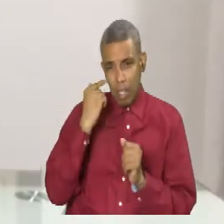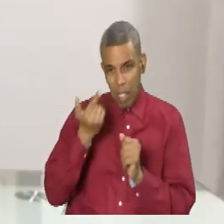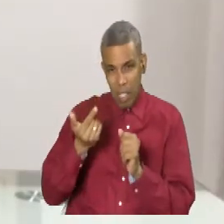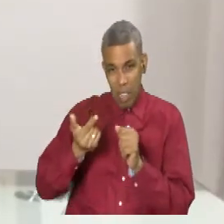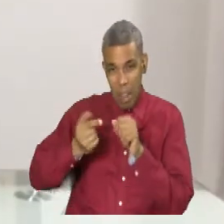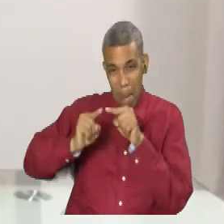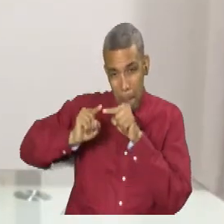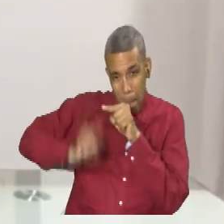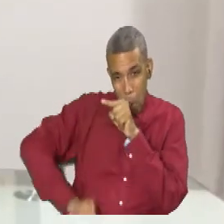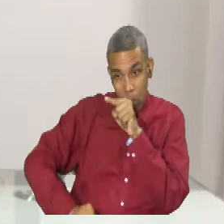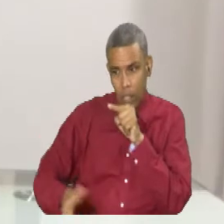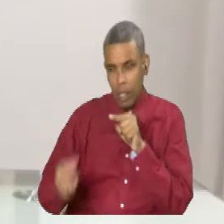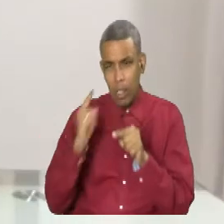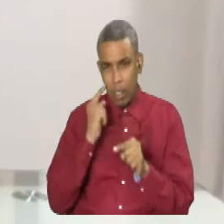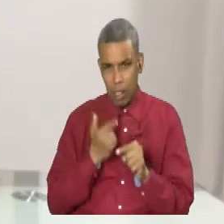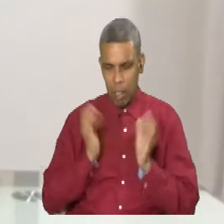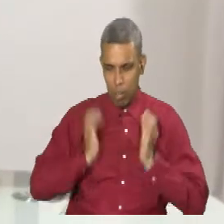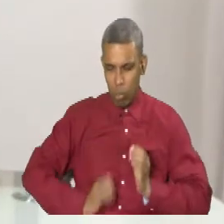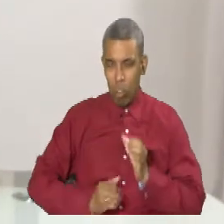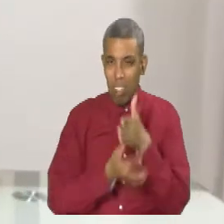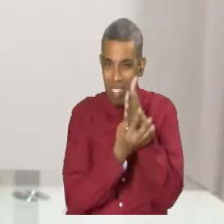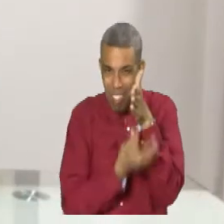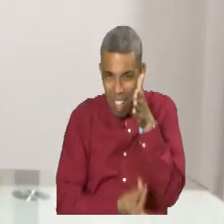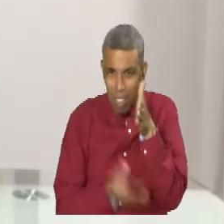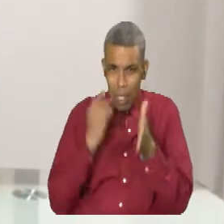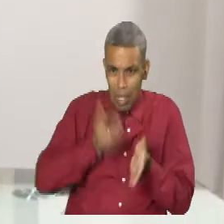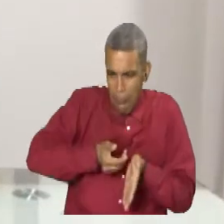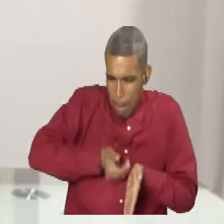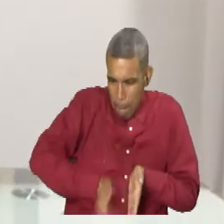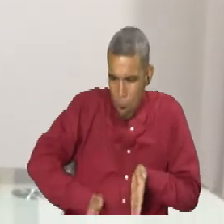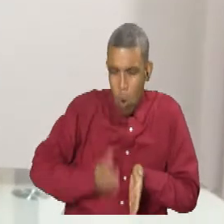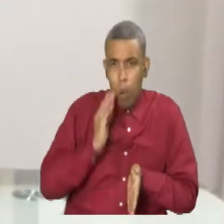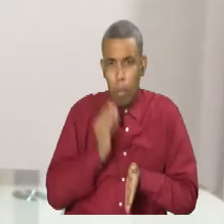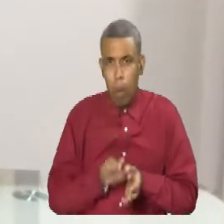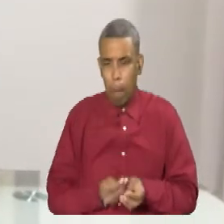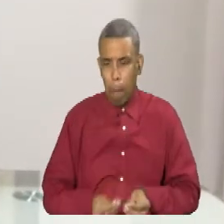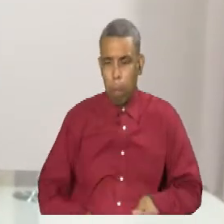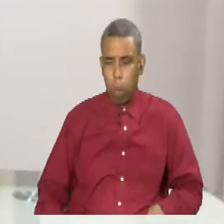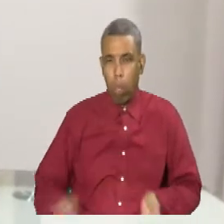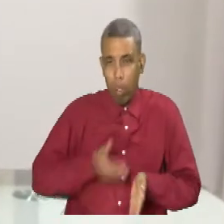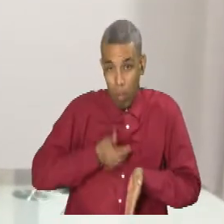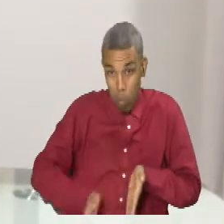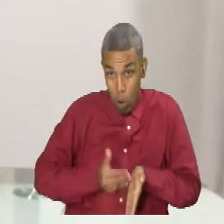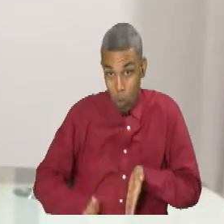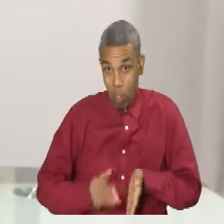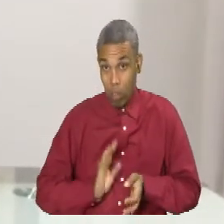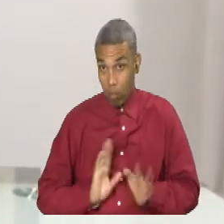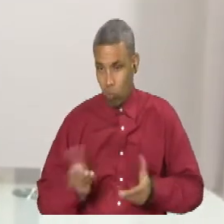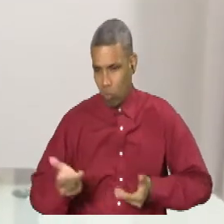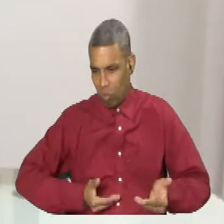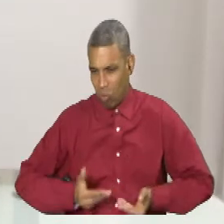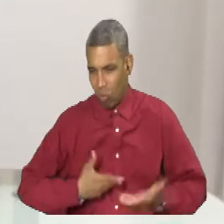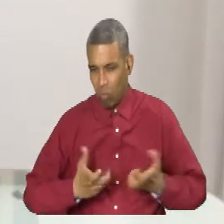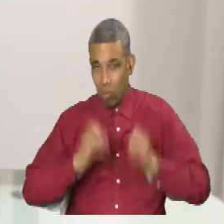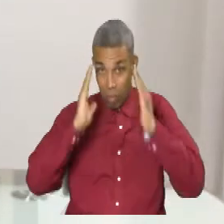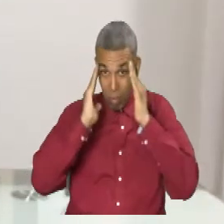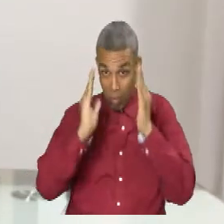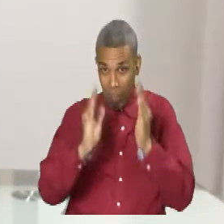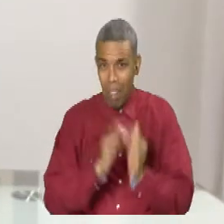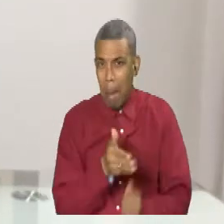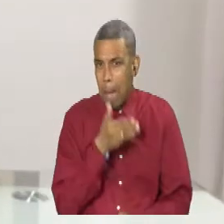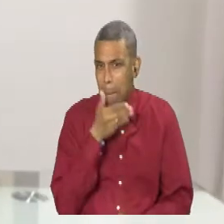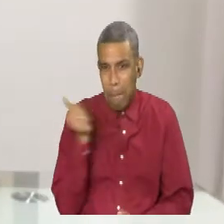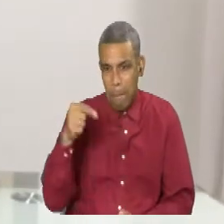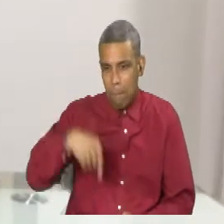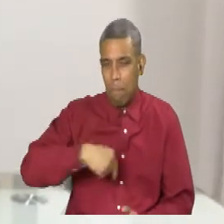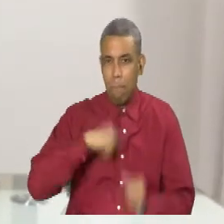y todos los demás equipos que debe contar una estética para brindarles a ustedes la mejor atención. Entonces, los esperamos aquí